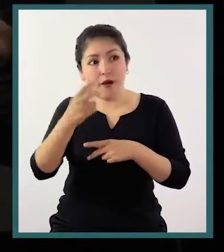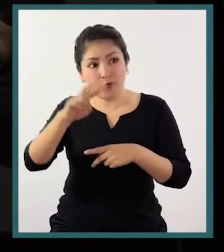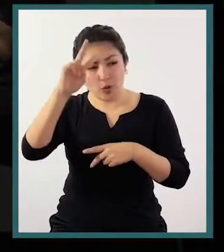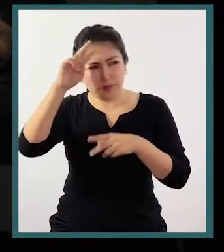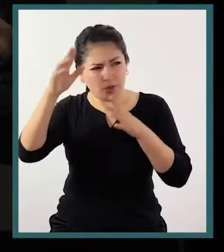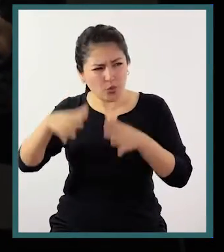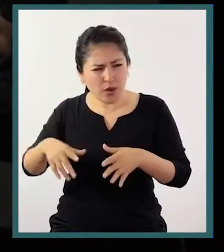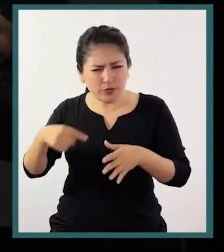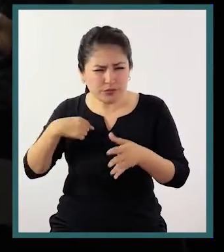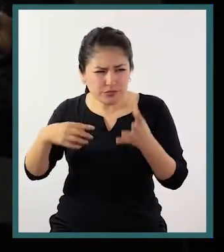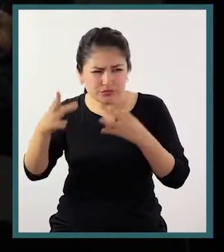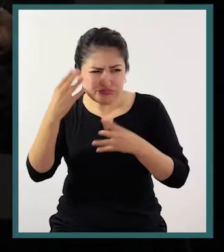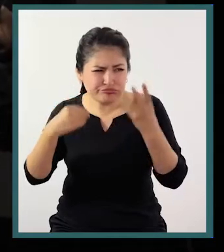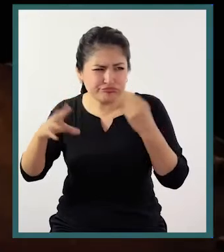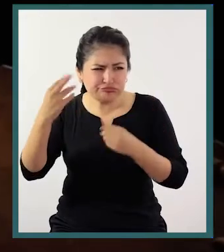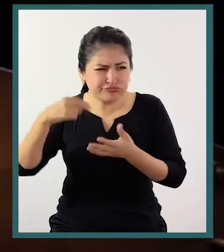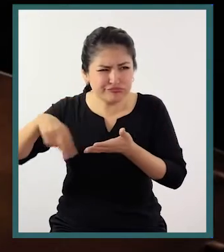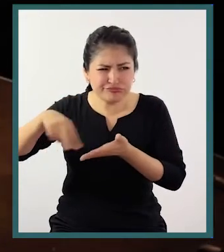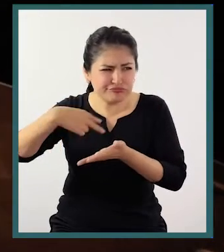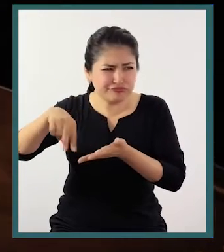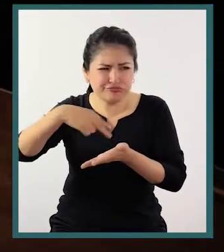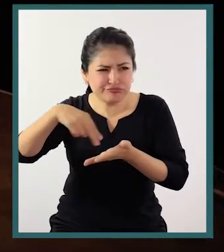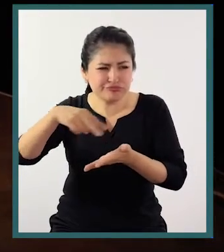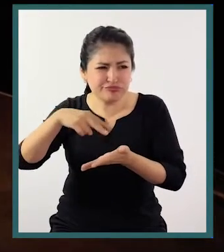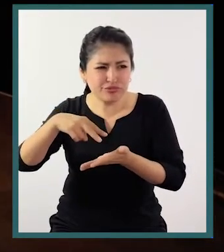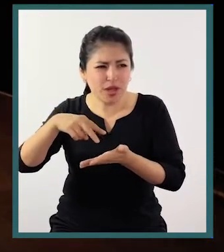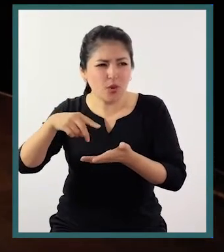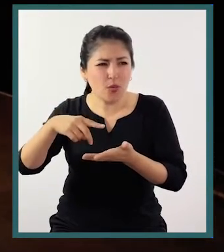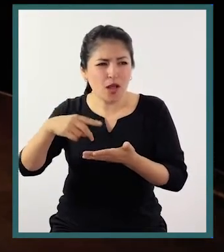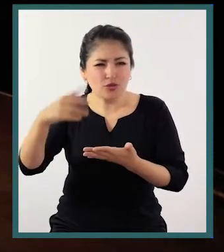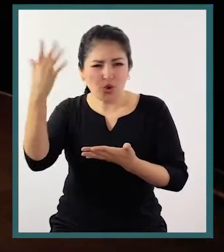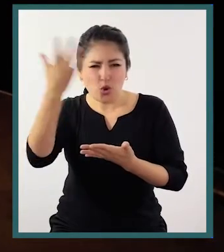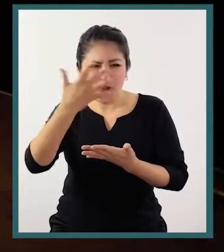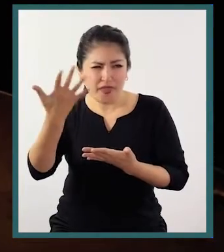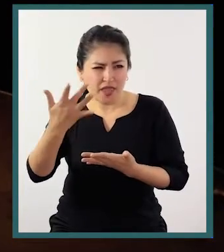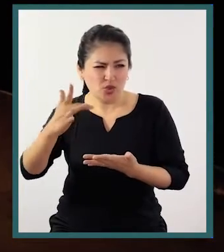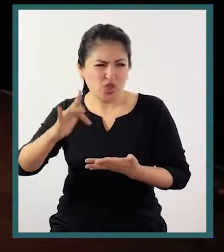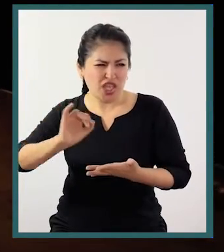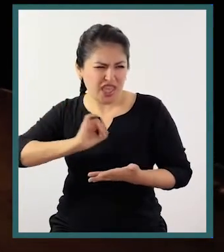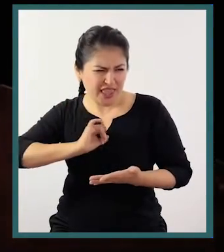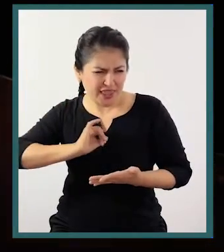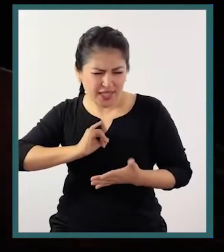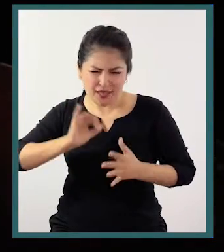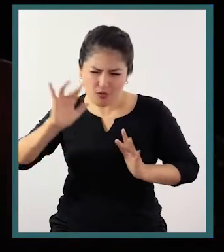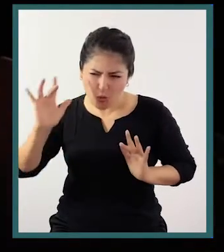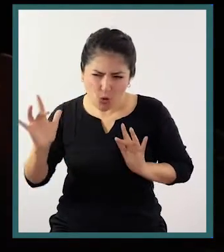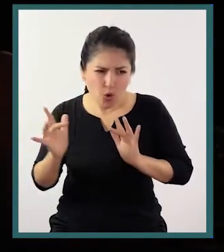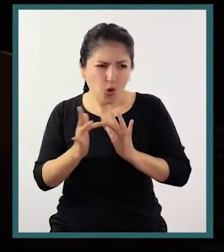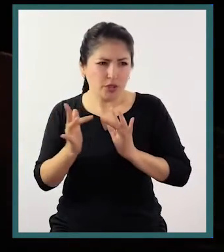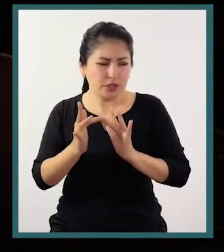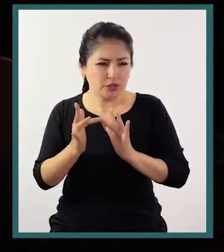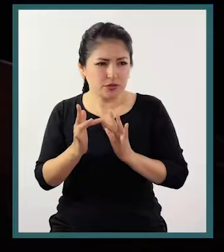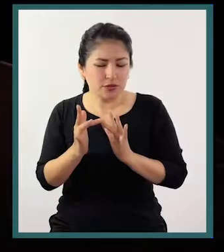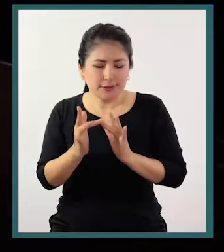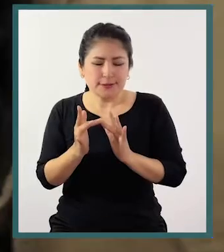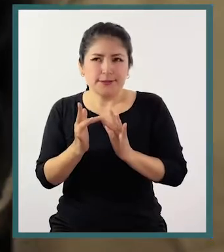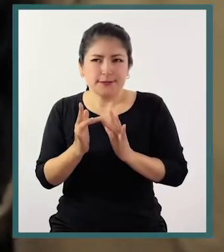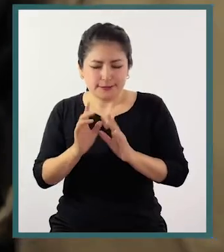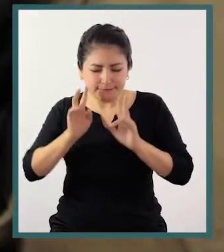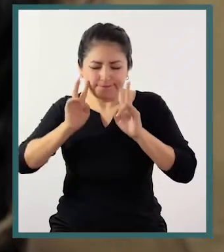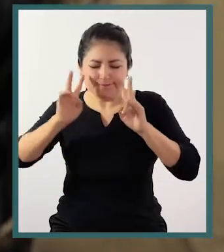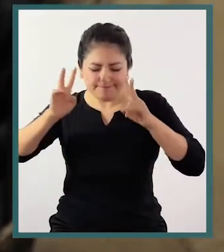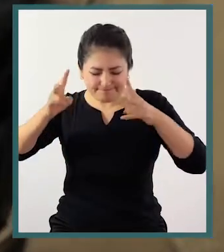donde aprendí todo lo que conozco ahora, es lo que me conectó con mi identidad, con mi negritud, lo que me llevó